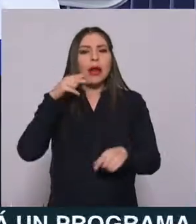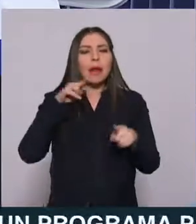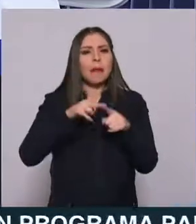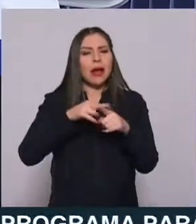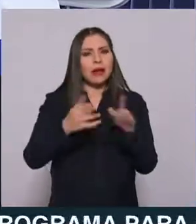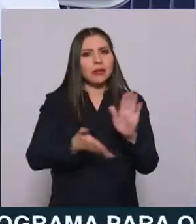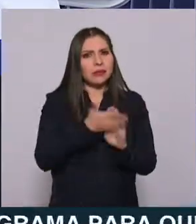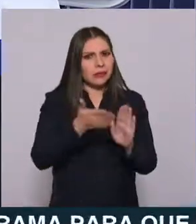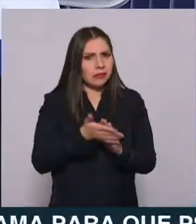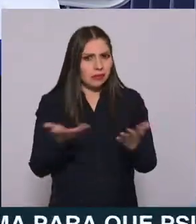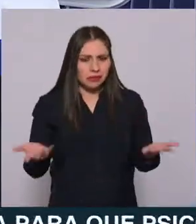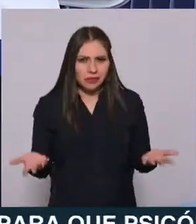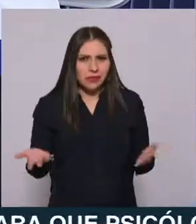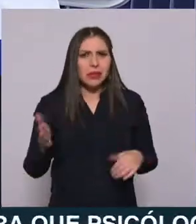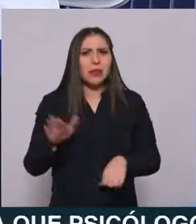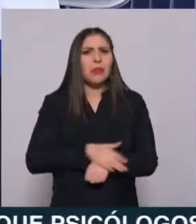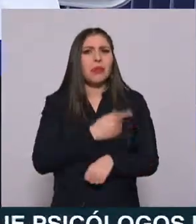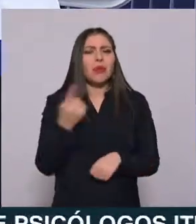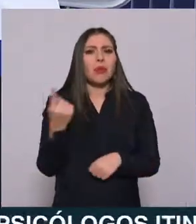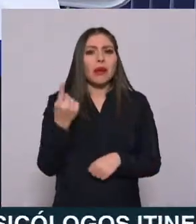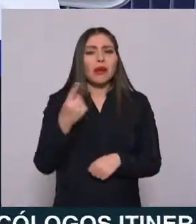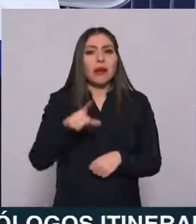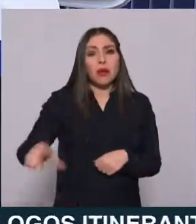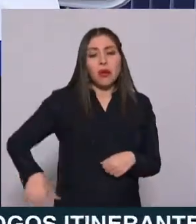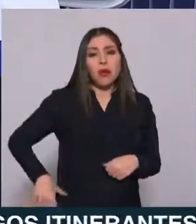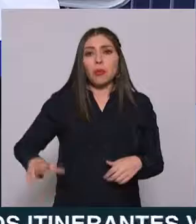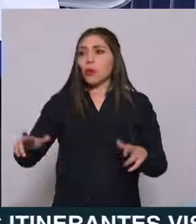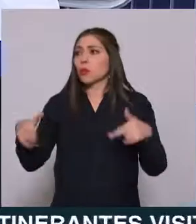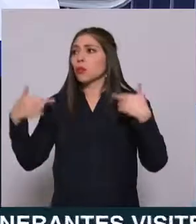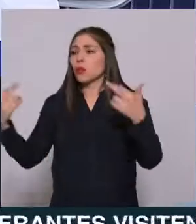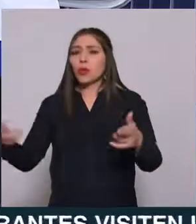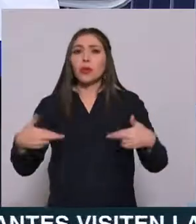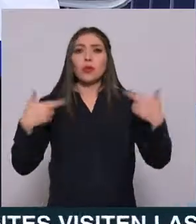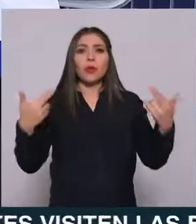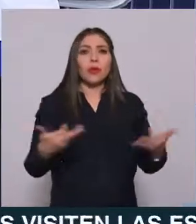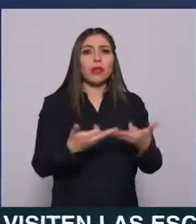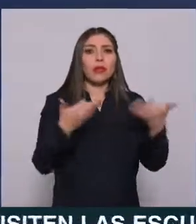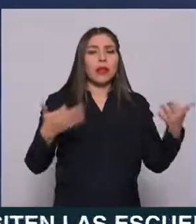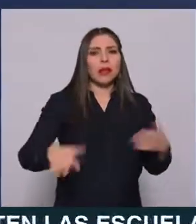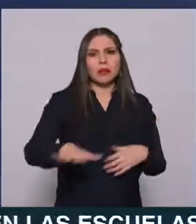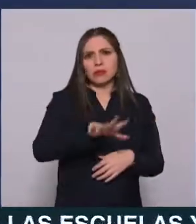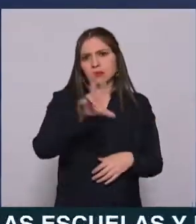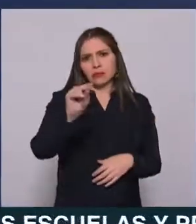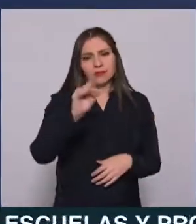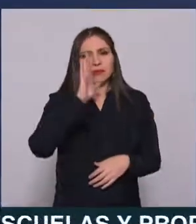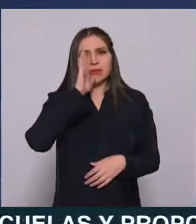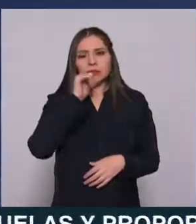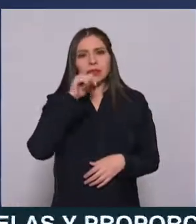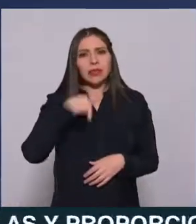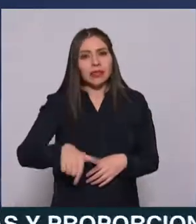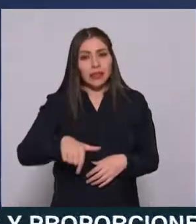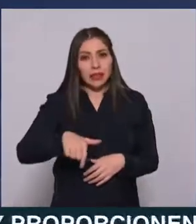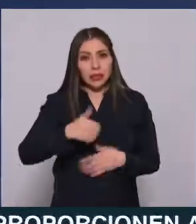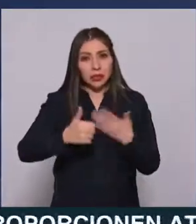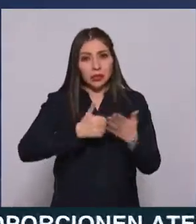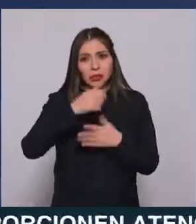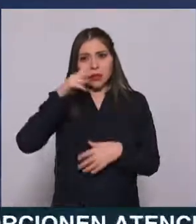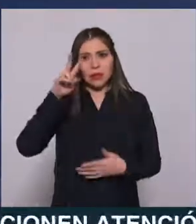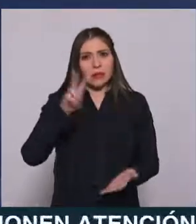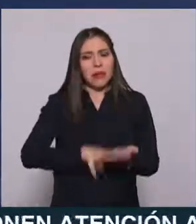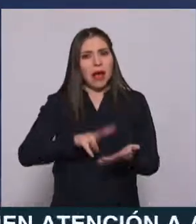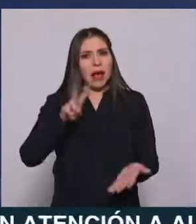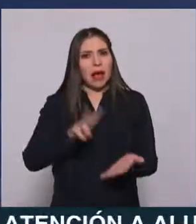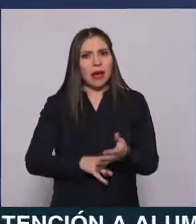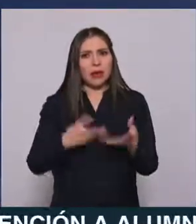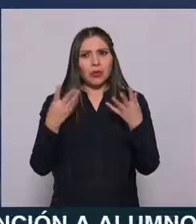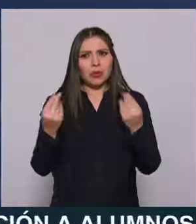No tiene que andar regalando suelo público que en la ciudad vale mucho dinero y nos hace falta tanta vivienda. Tenemos